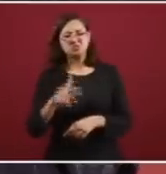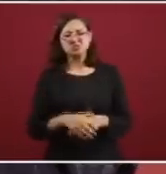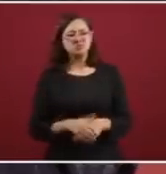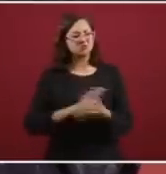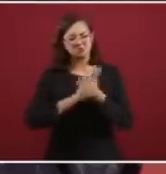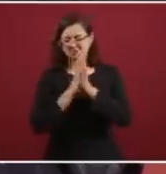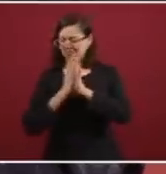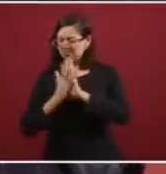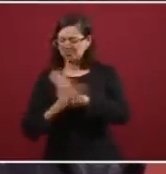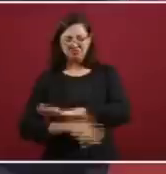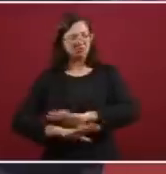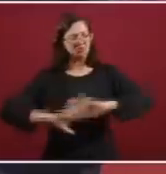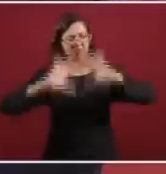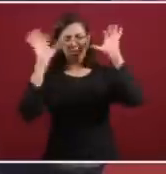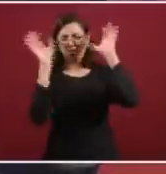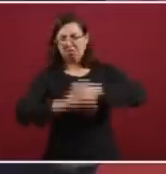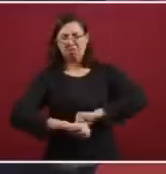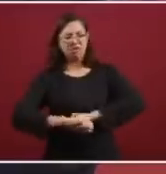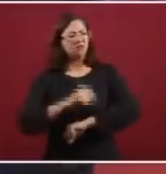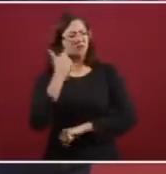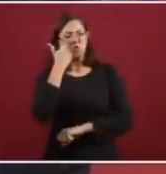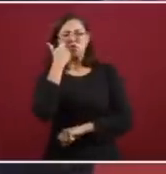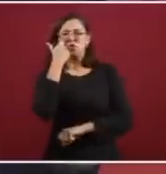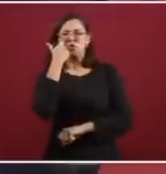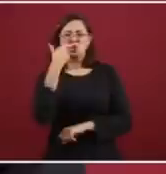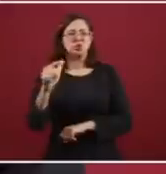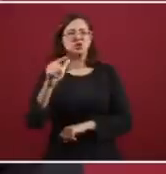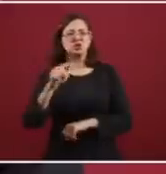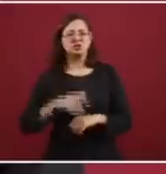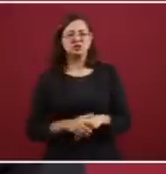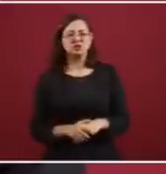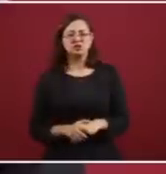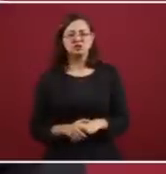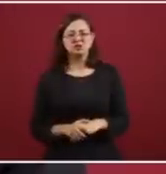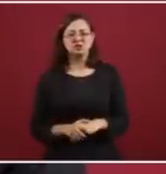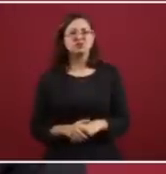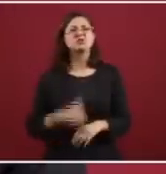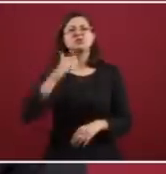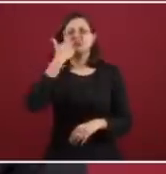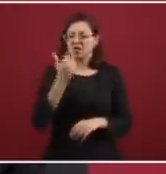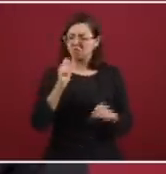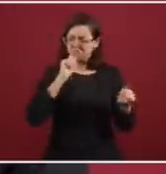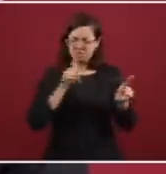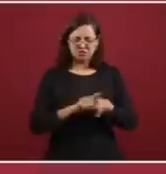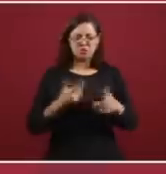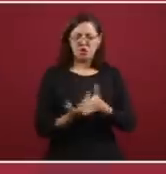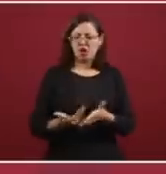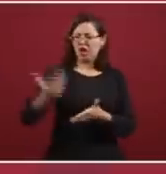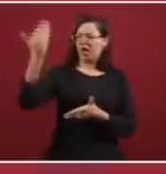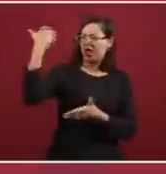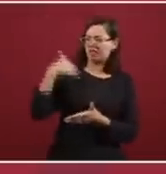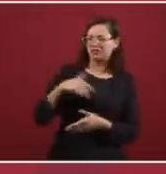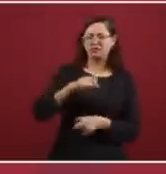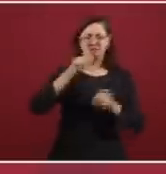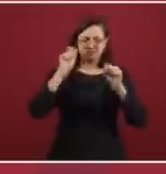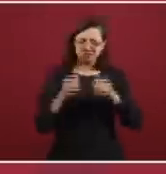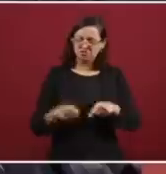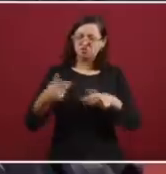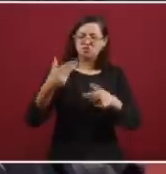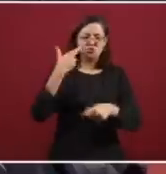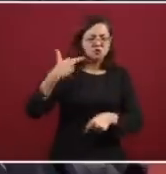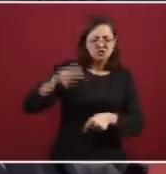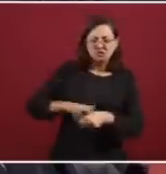la transformación, queremos mantener el statu quo, que siga la robadera,